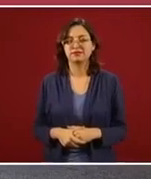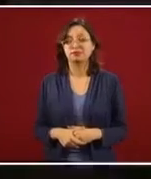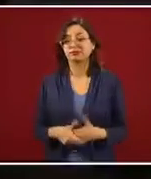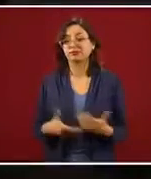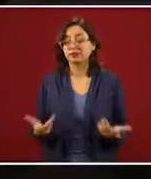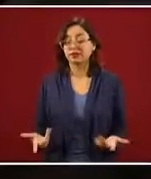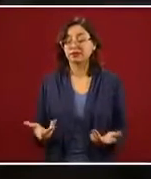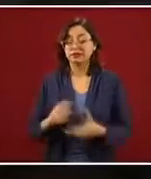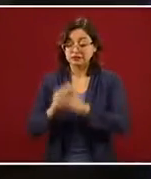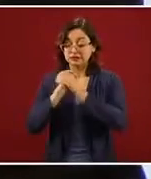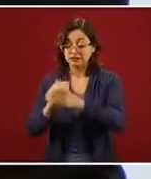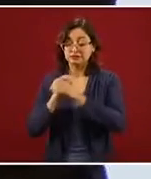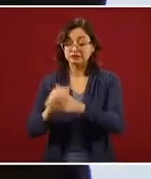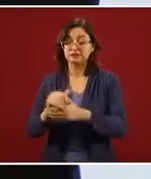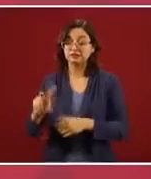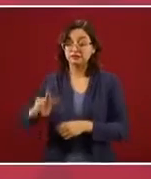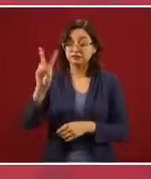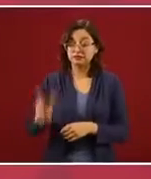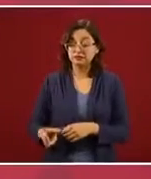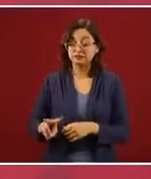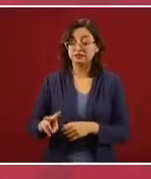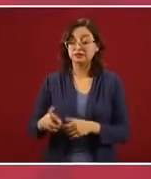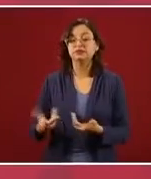echar a andar la rifa, decir estas son